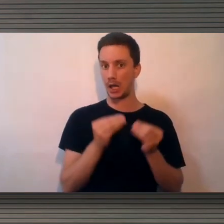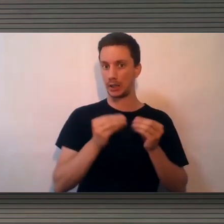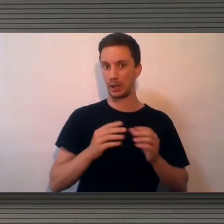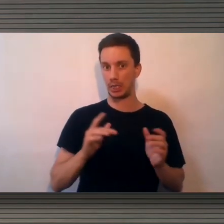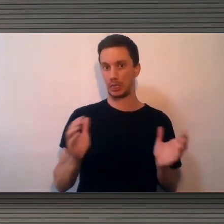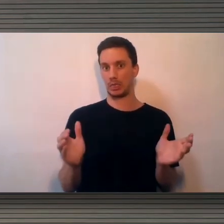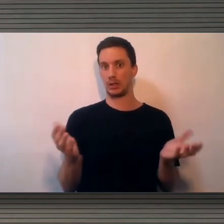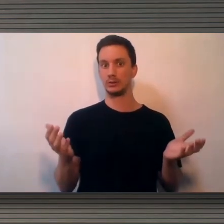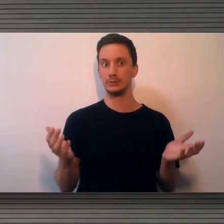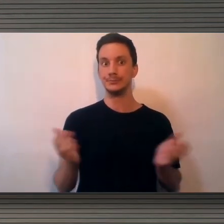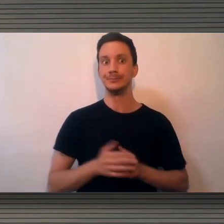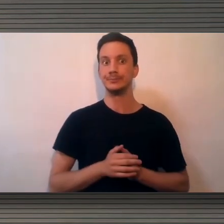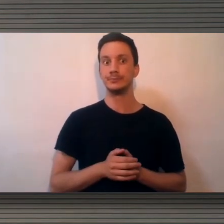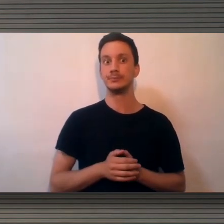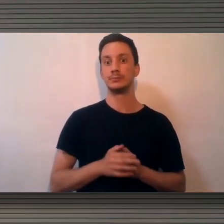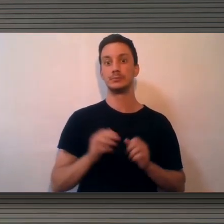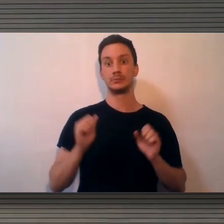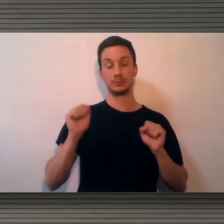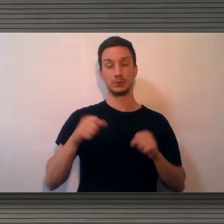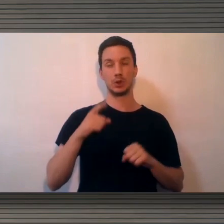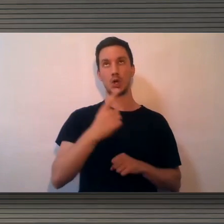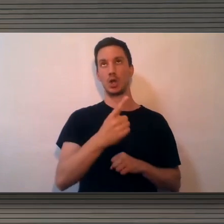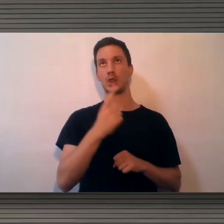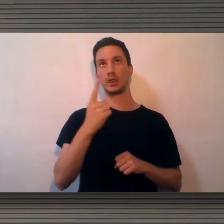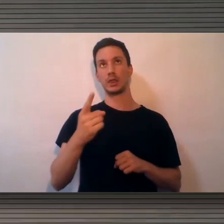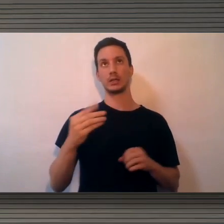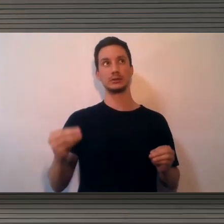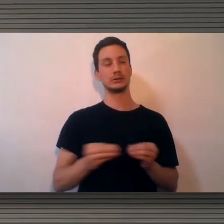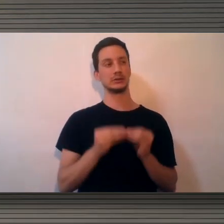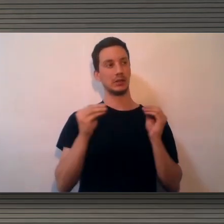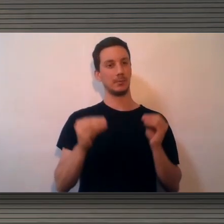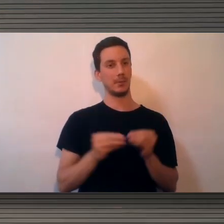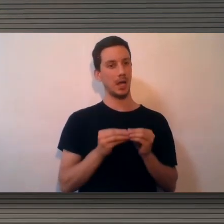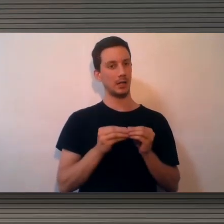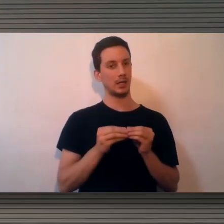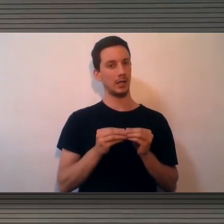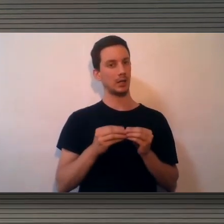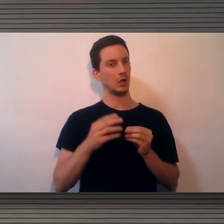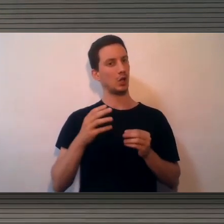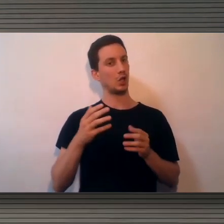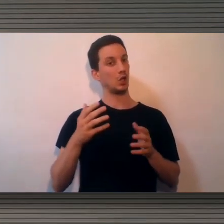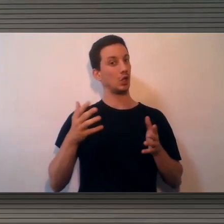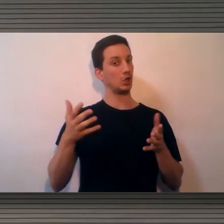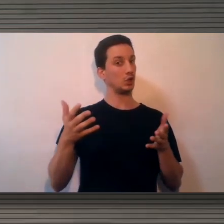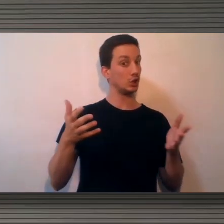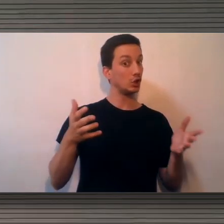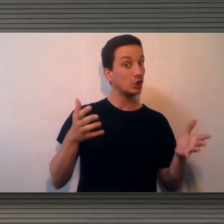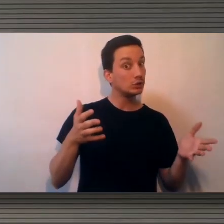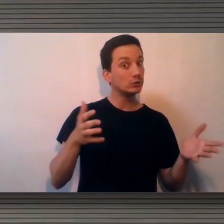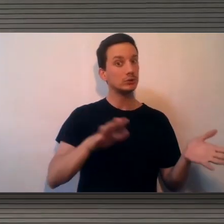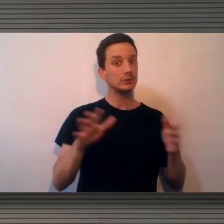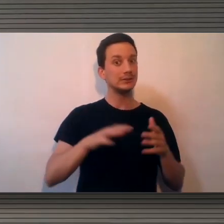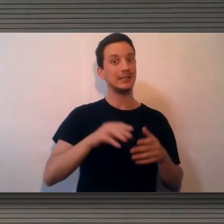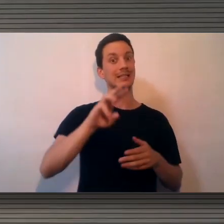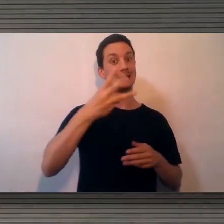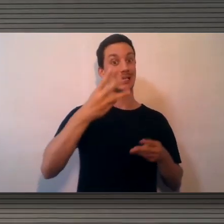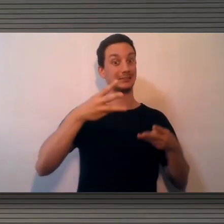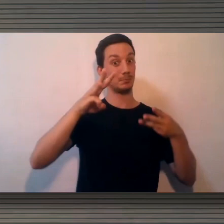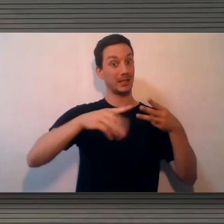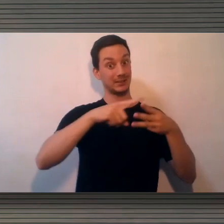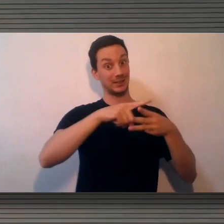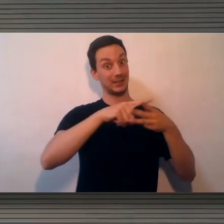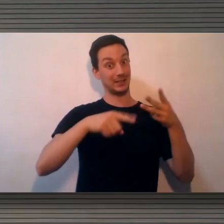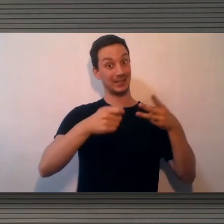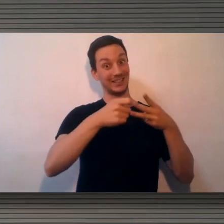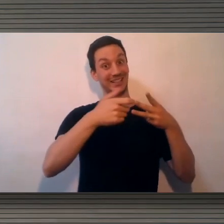Eh, vale, 11 semanas ya crecen sobre todo los 3 primeros meses, así que ya no